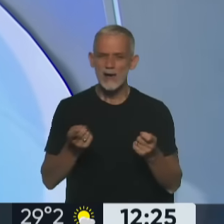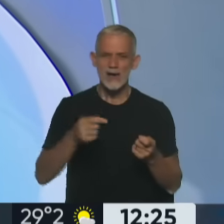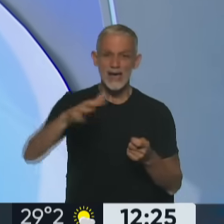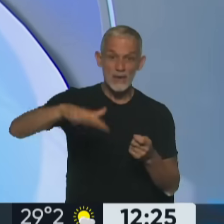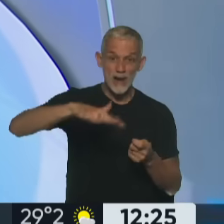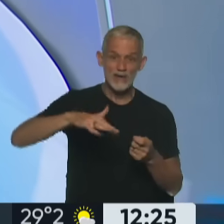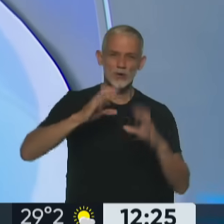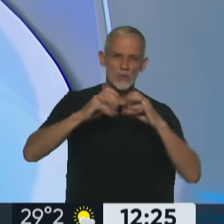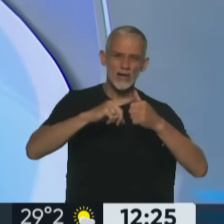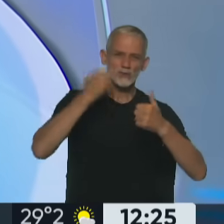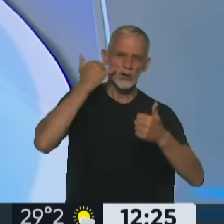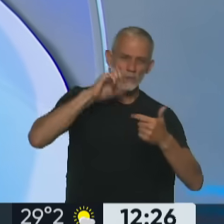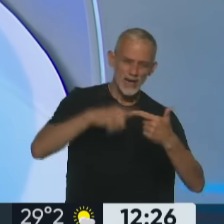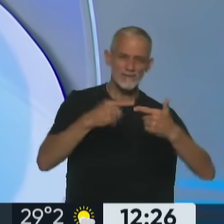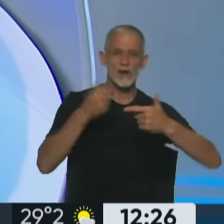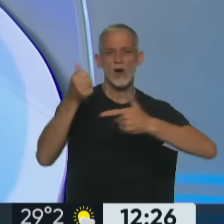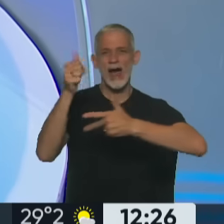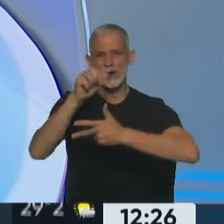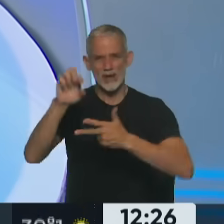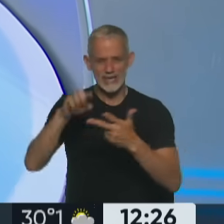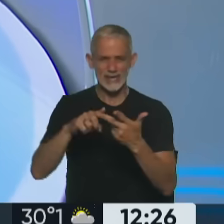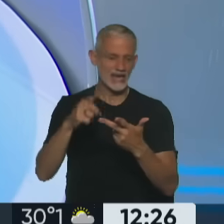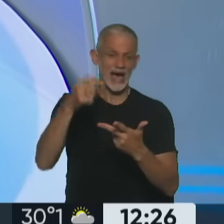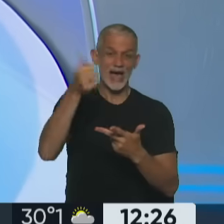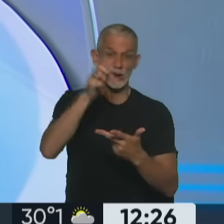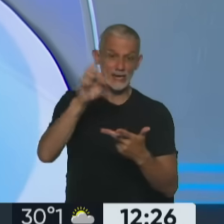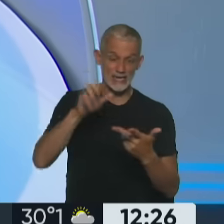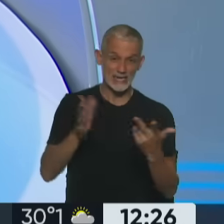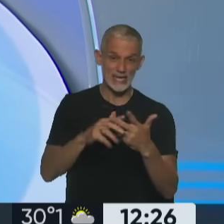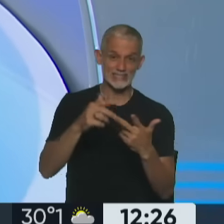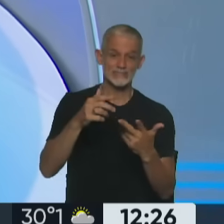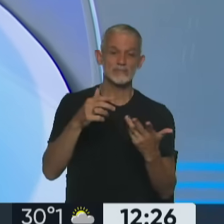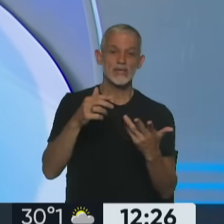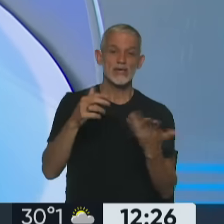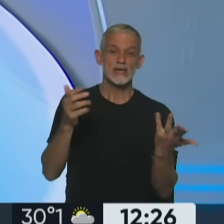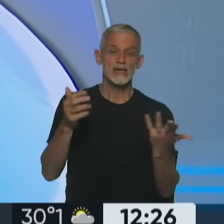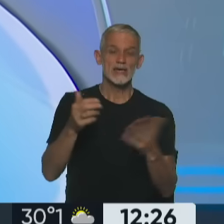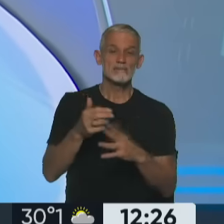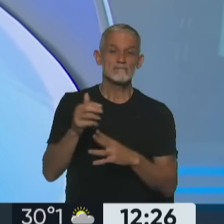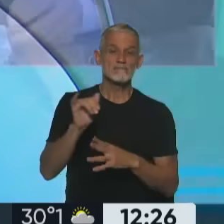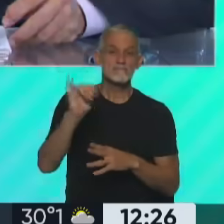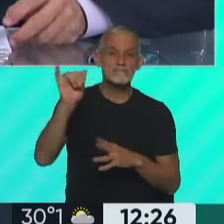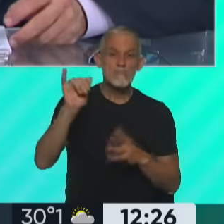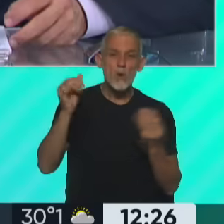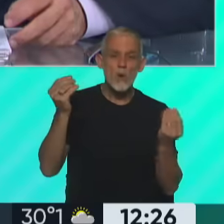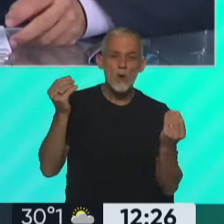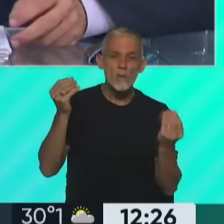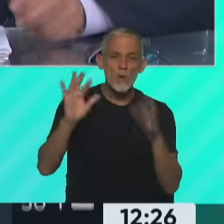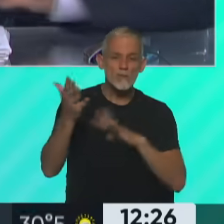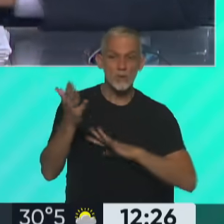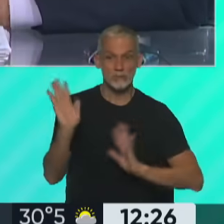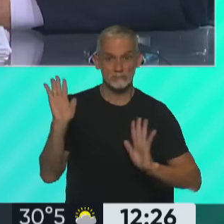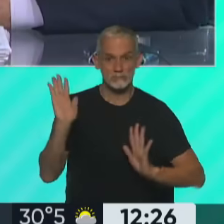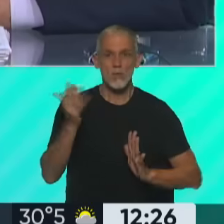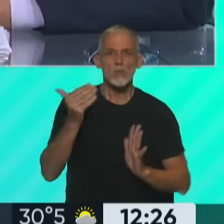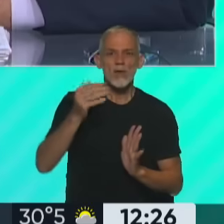espacios. ¿Cómo lo haría? En el caso de aerolíneas, inclusive arriesgó una propuesta bastante audaz, en el sentido de que si esto